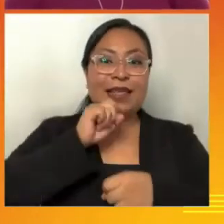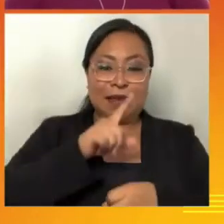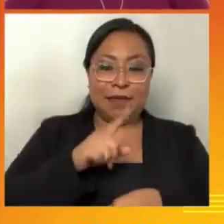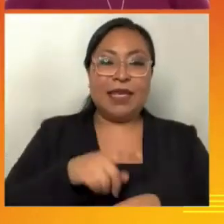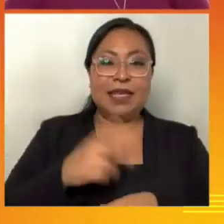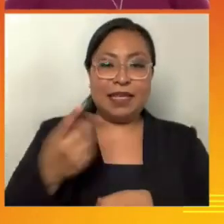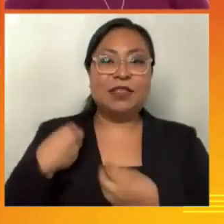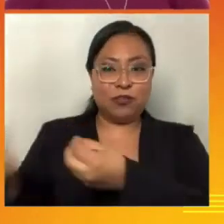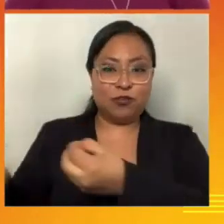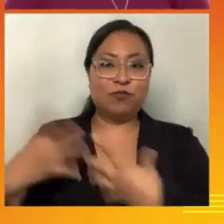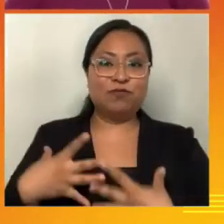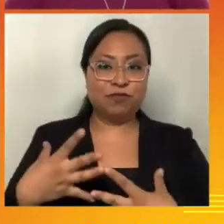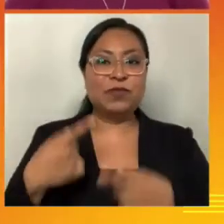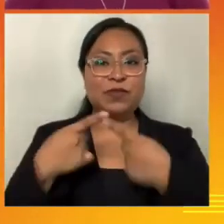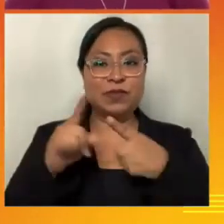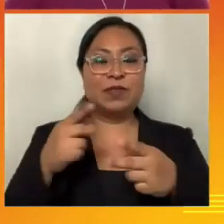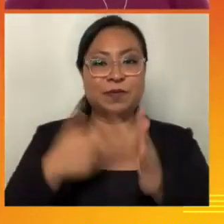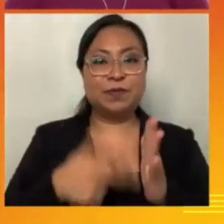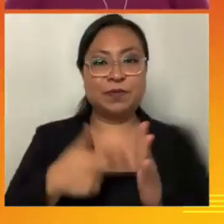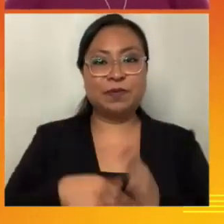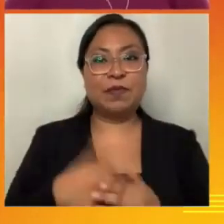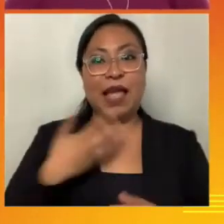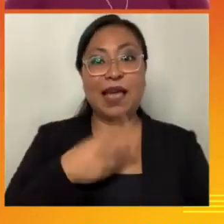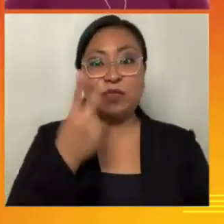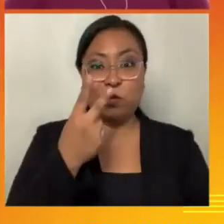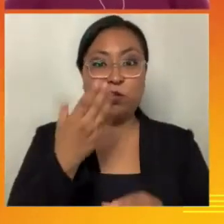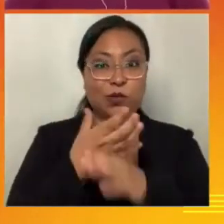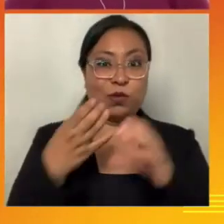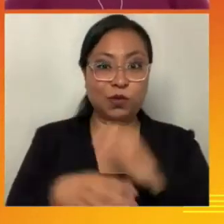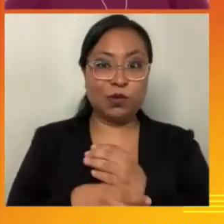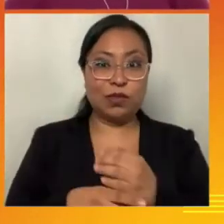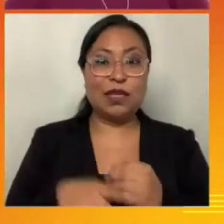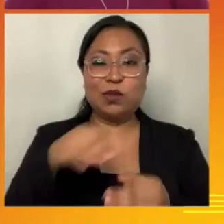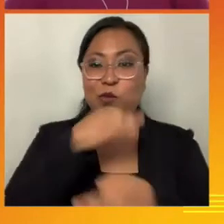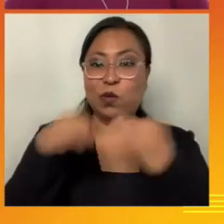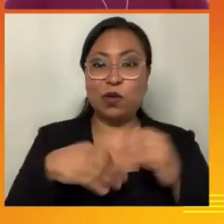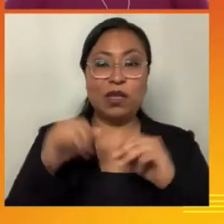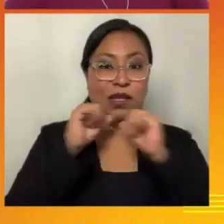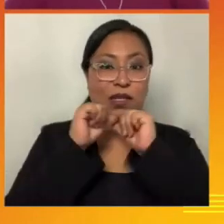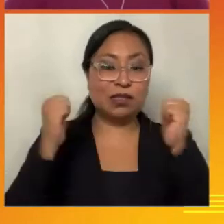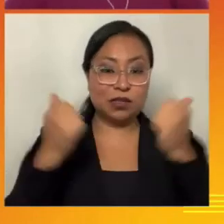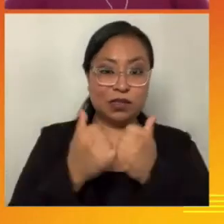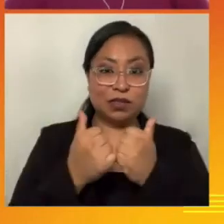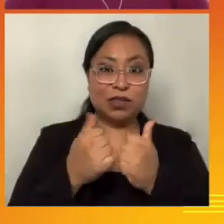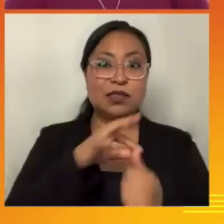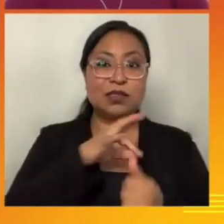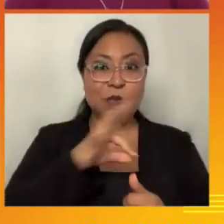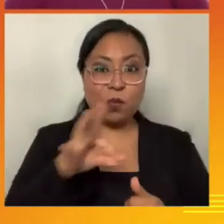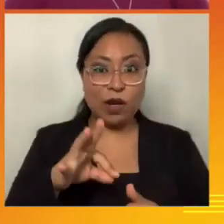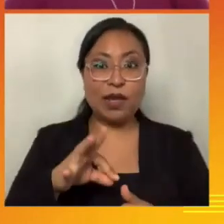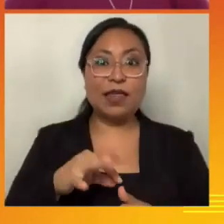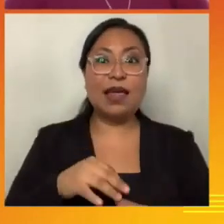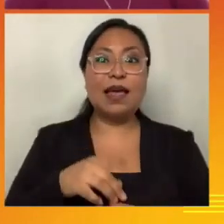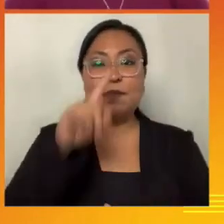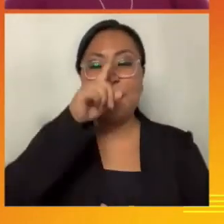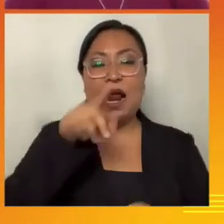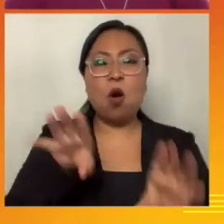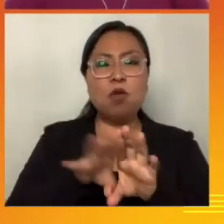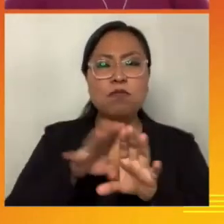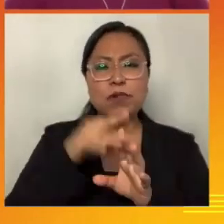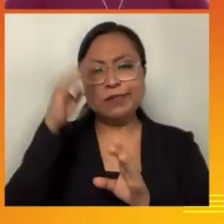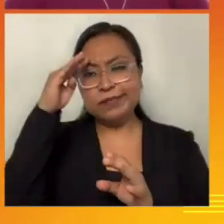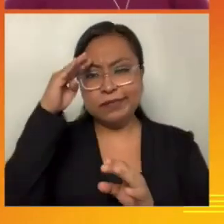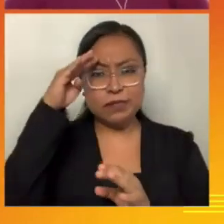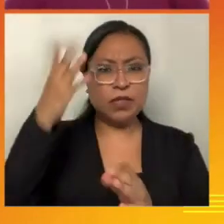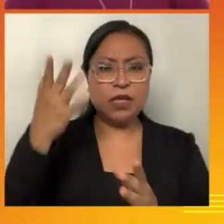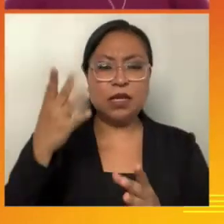Para que, bueno, estén como que las dos opciones y todas las organizaciones puedan hacer un ejercicio de análisis, de ver cuáles